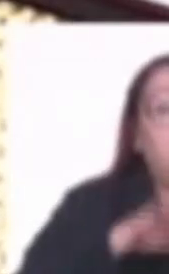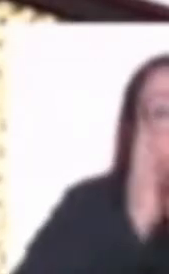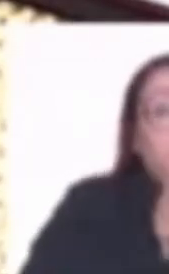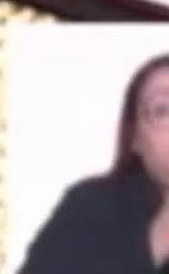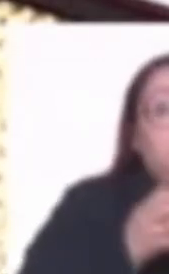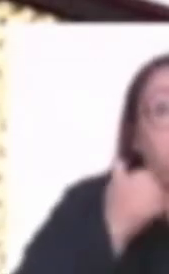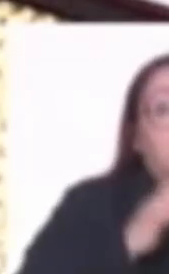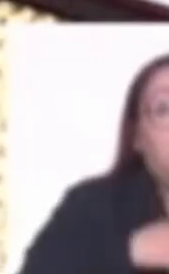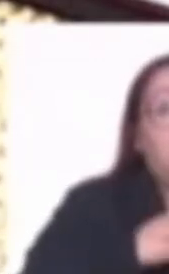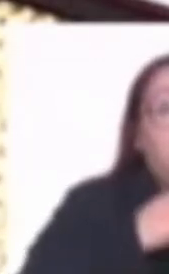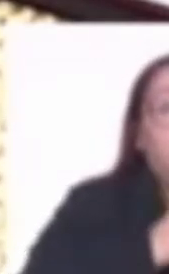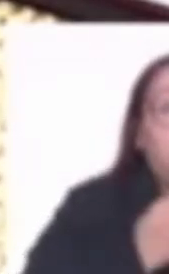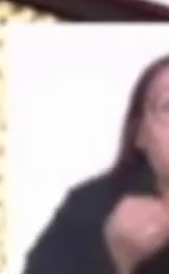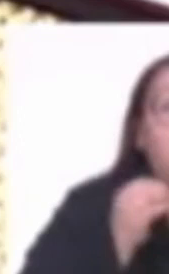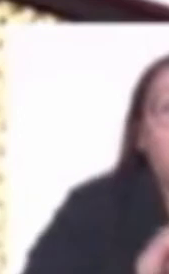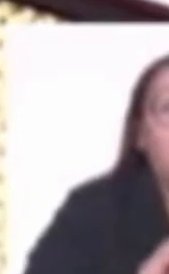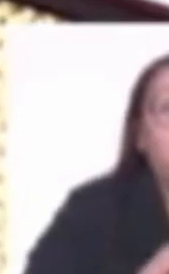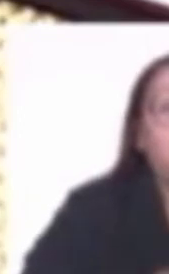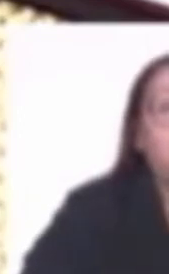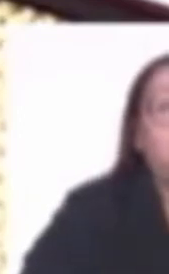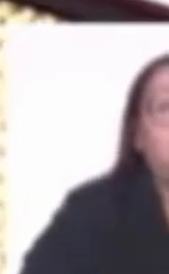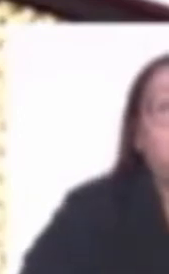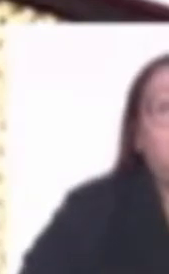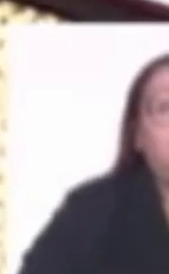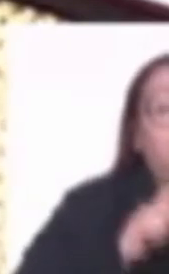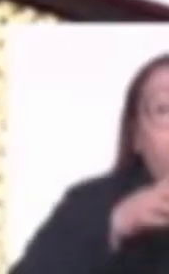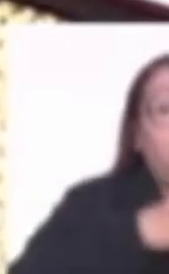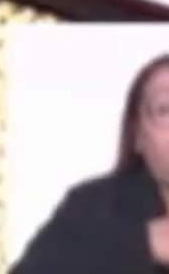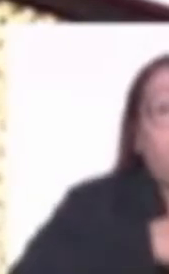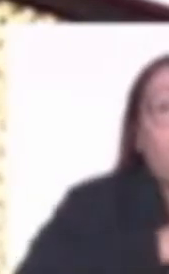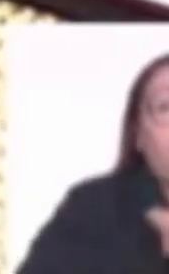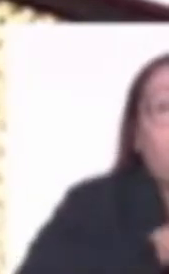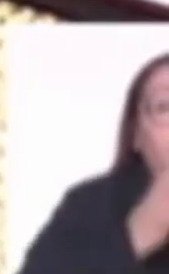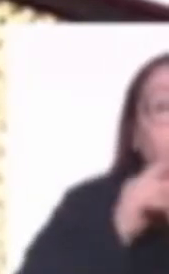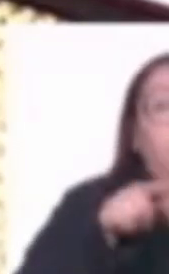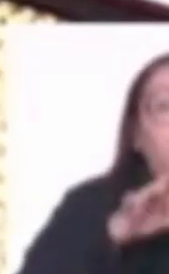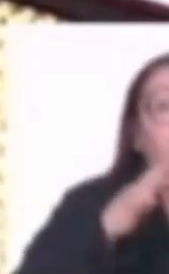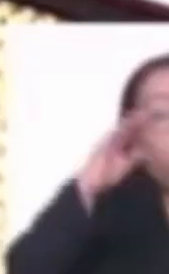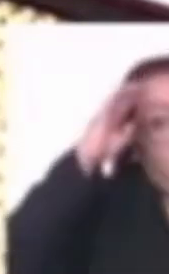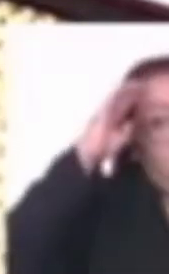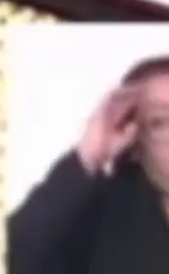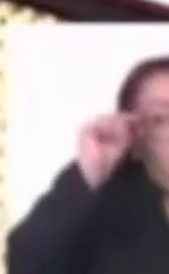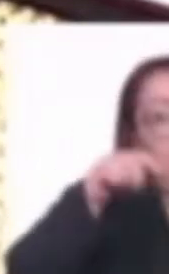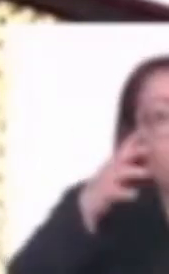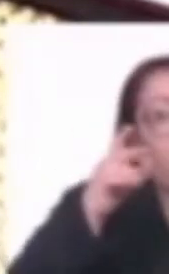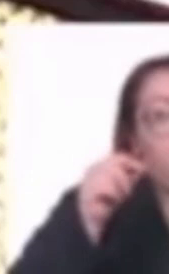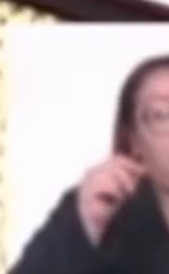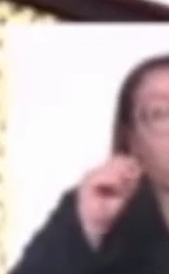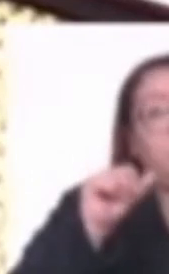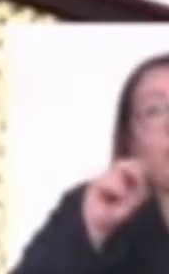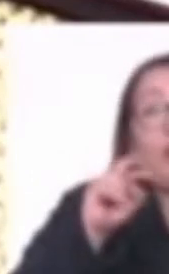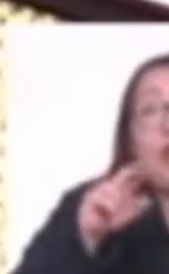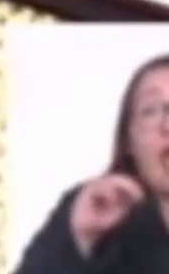y adiestrado además es su propia defensa allí donde un no hay un policía allí donde no hay un